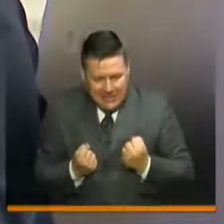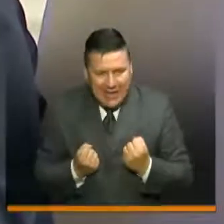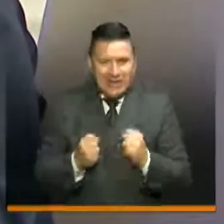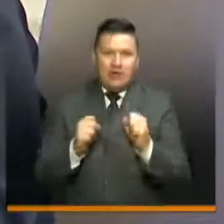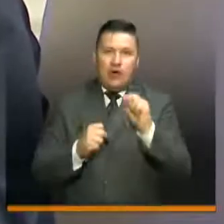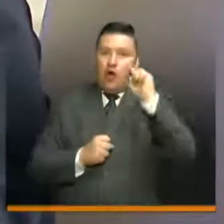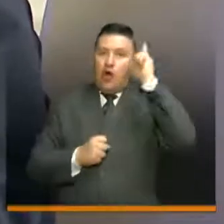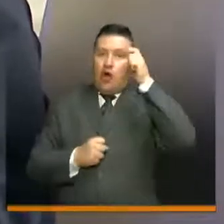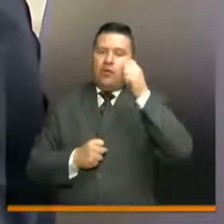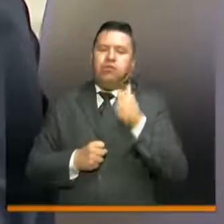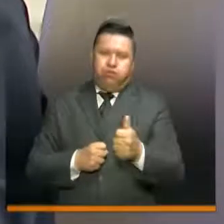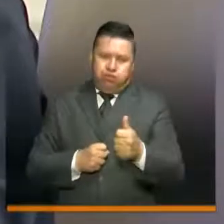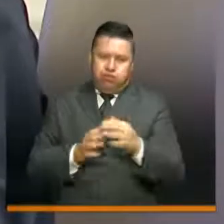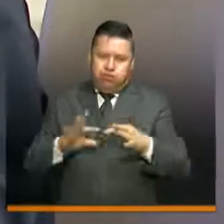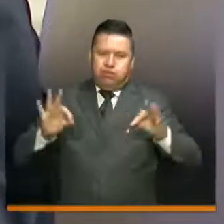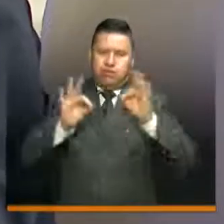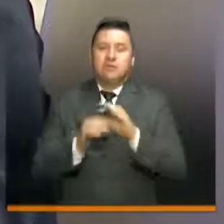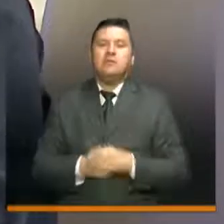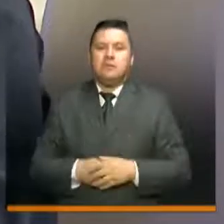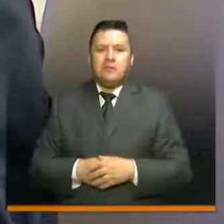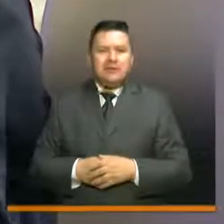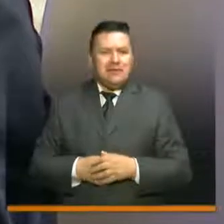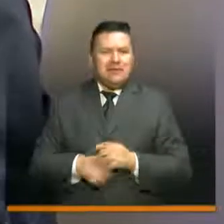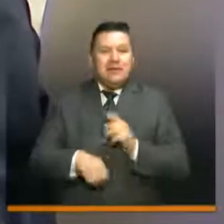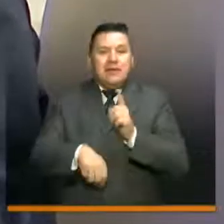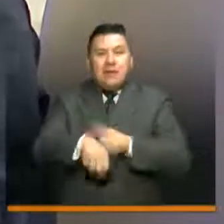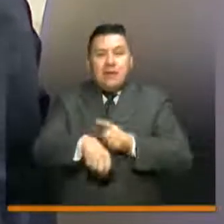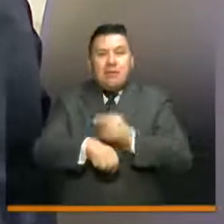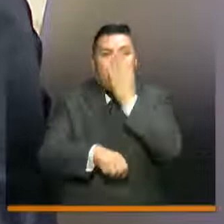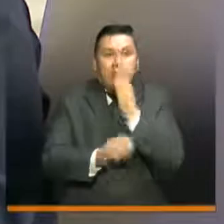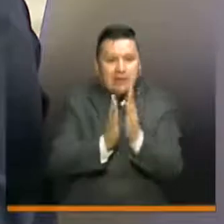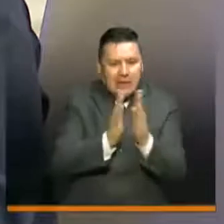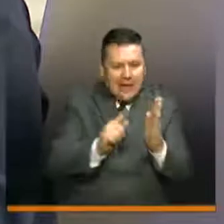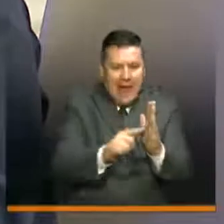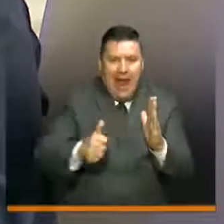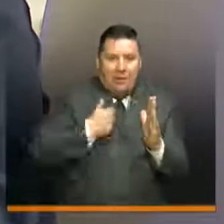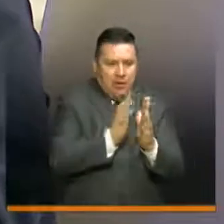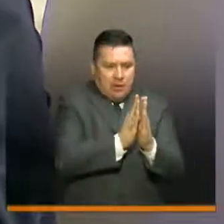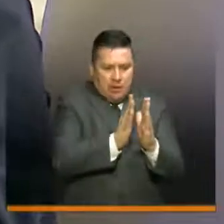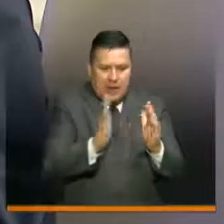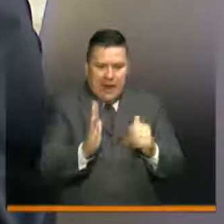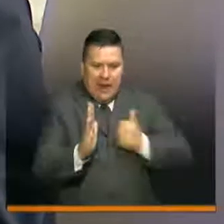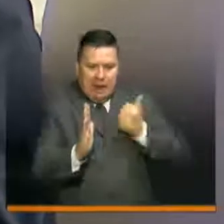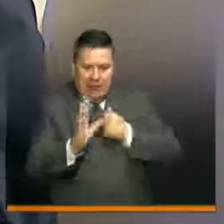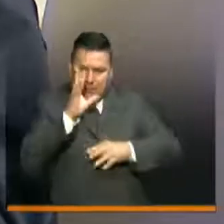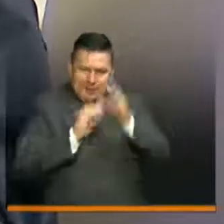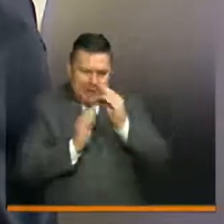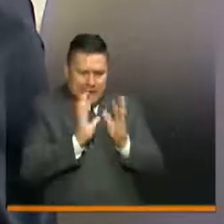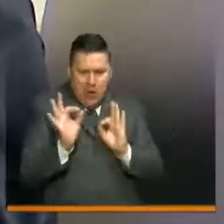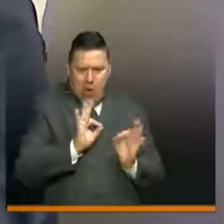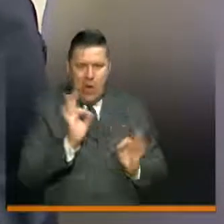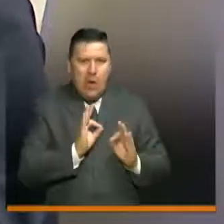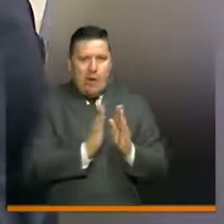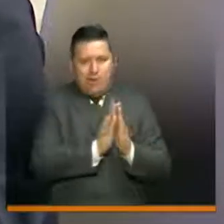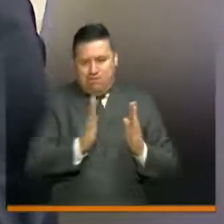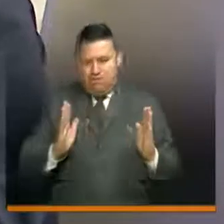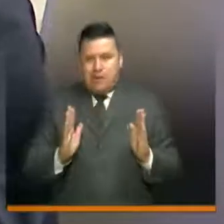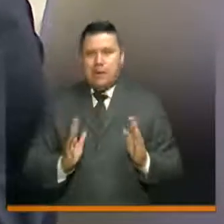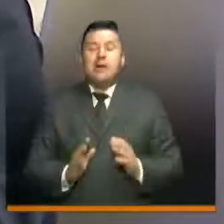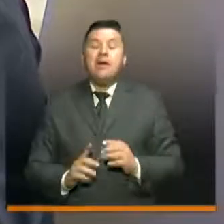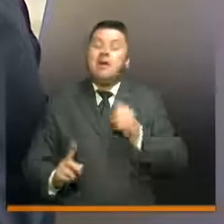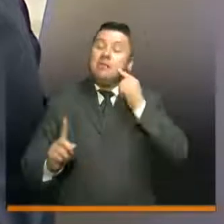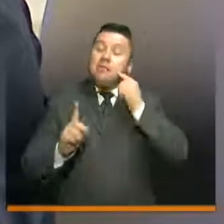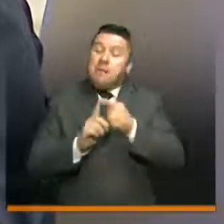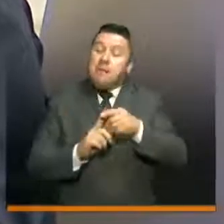haciendo el gobierno, fundamental. Y este tiempo nos da para seguir preparándonos más. Tercero, esa máxima protección